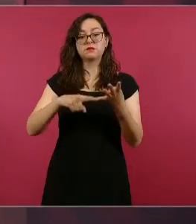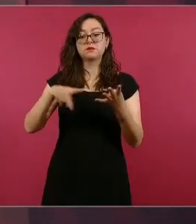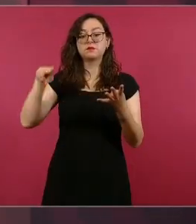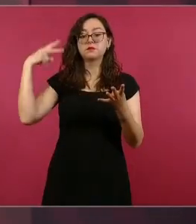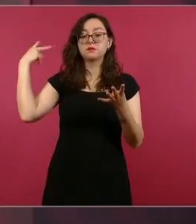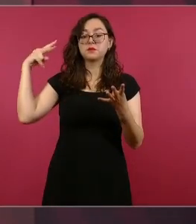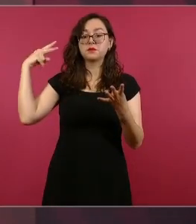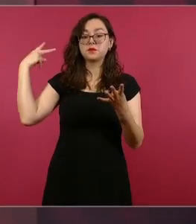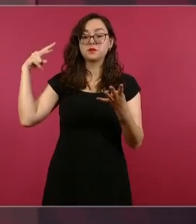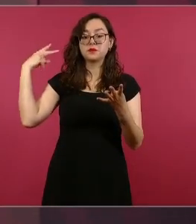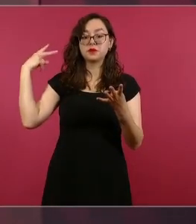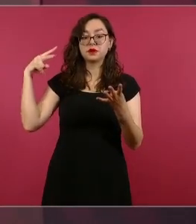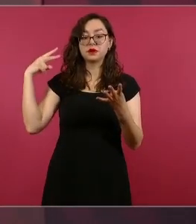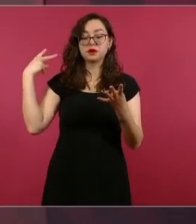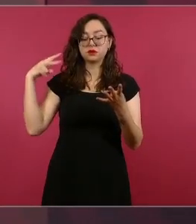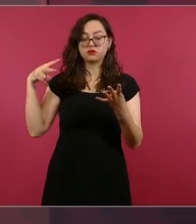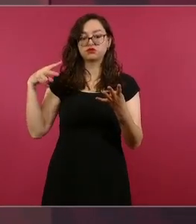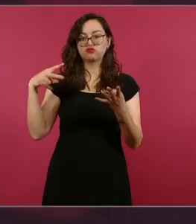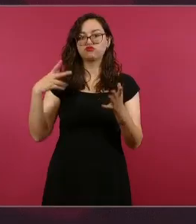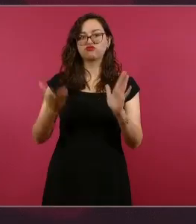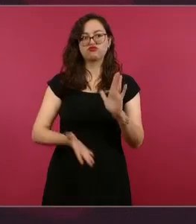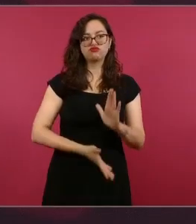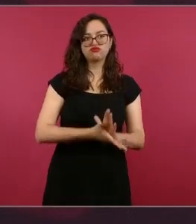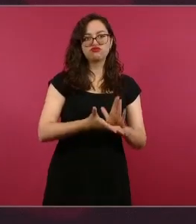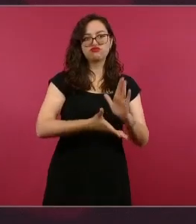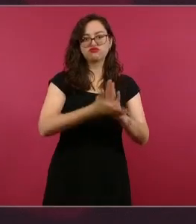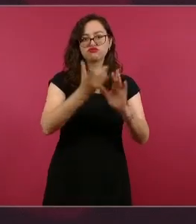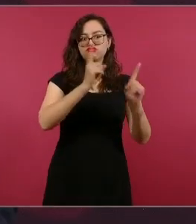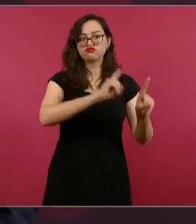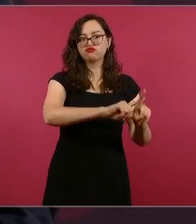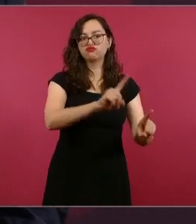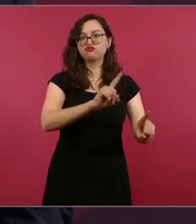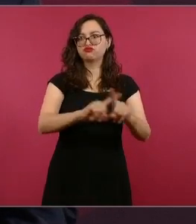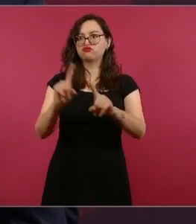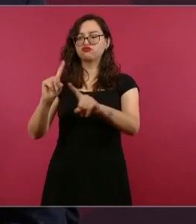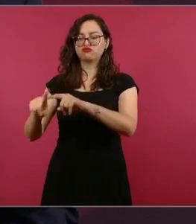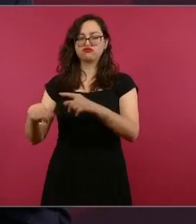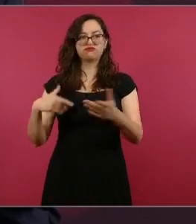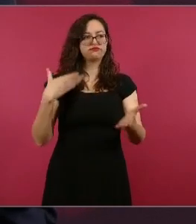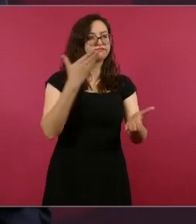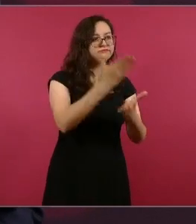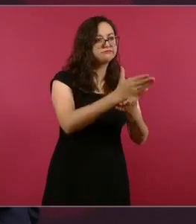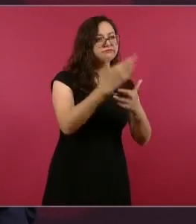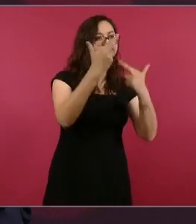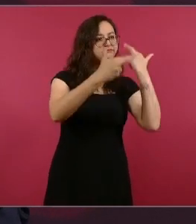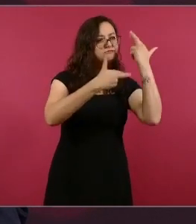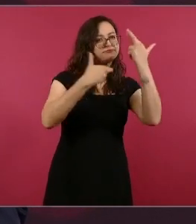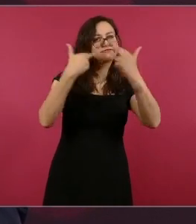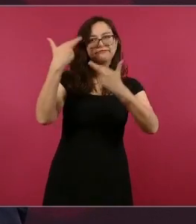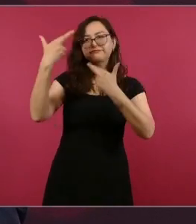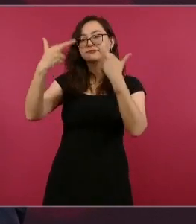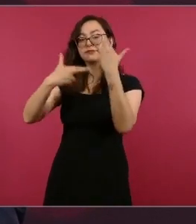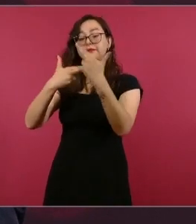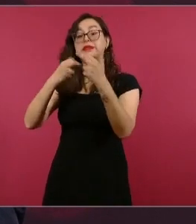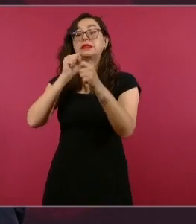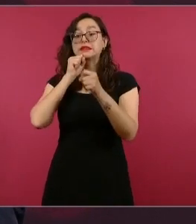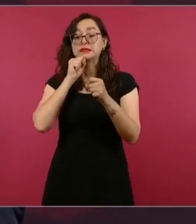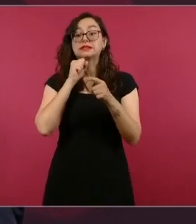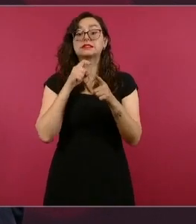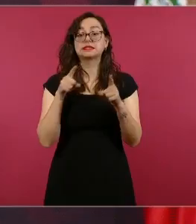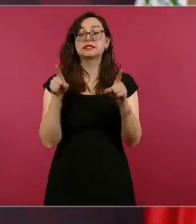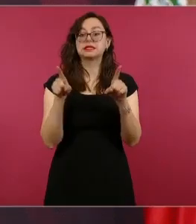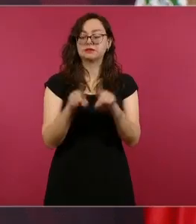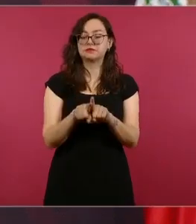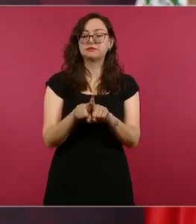Veracruz, y voy a participar en la conmemoración